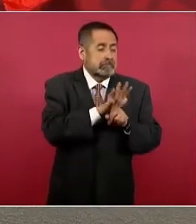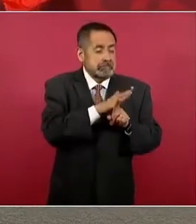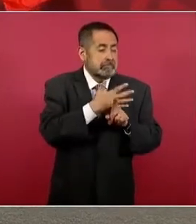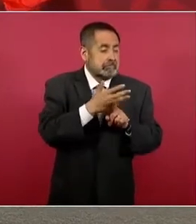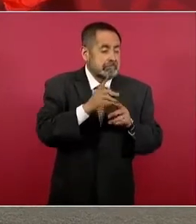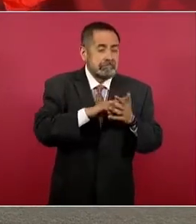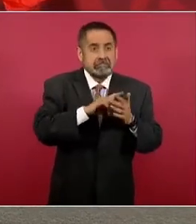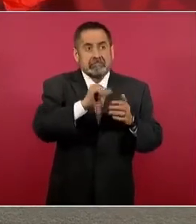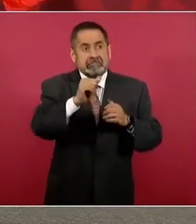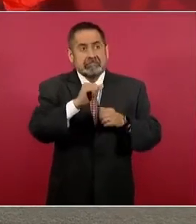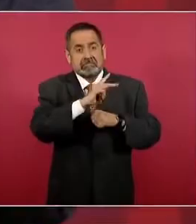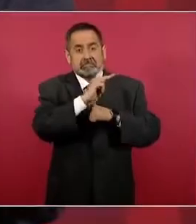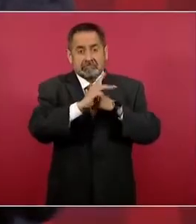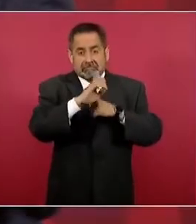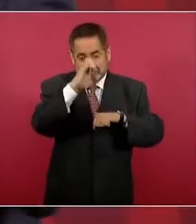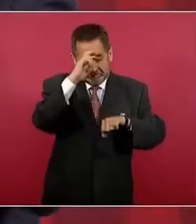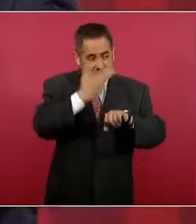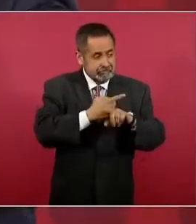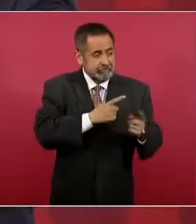extranjeros,